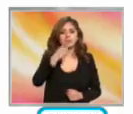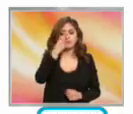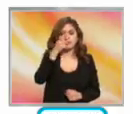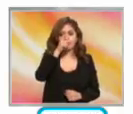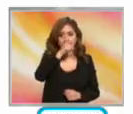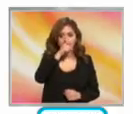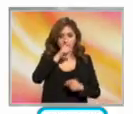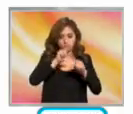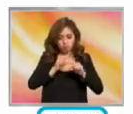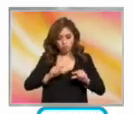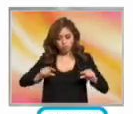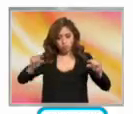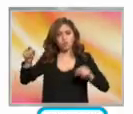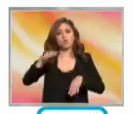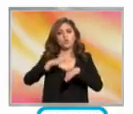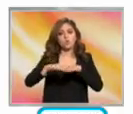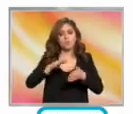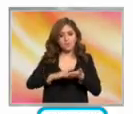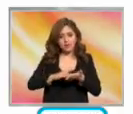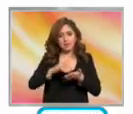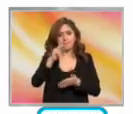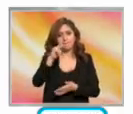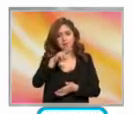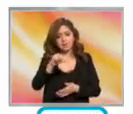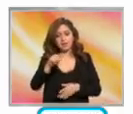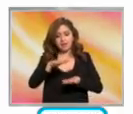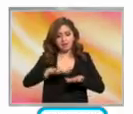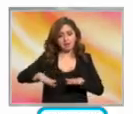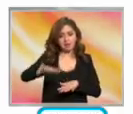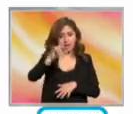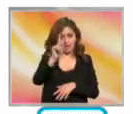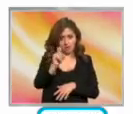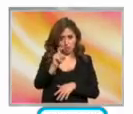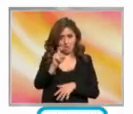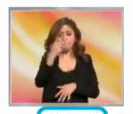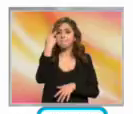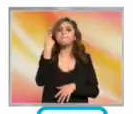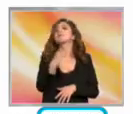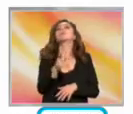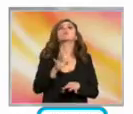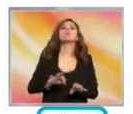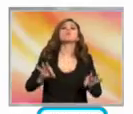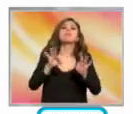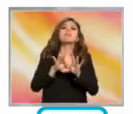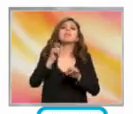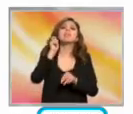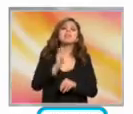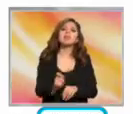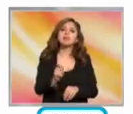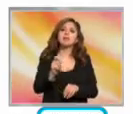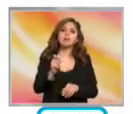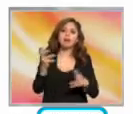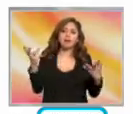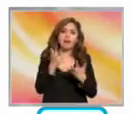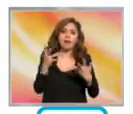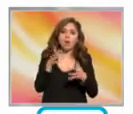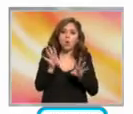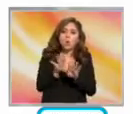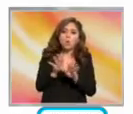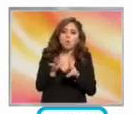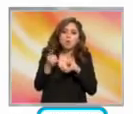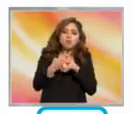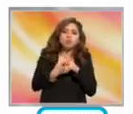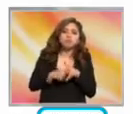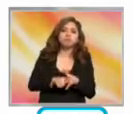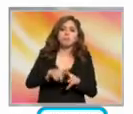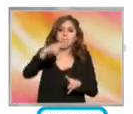con el águila, Sí. sobre el nopal, sobre la peña, sobre el agua. Hay que resaltar que este símbolo de la fundación de México